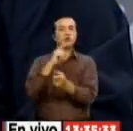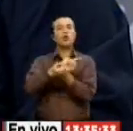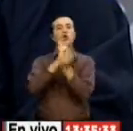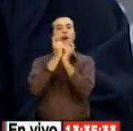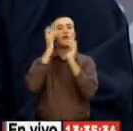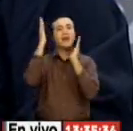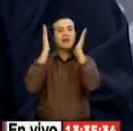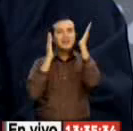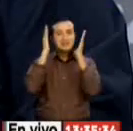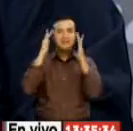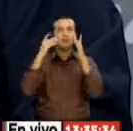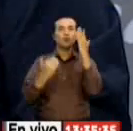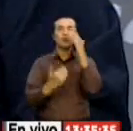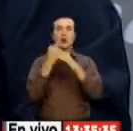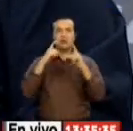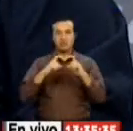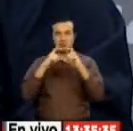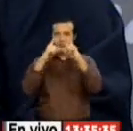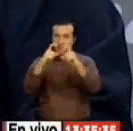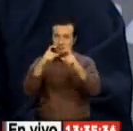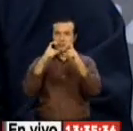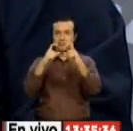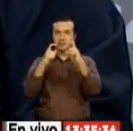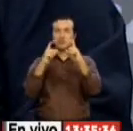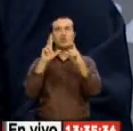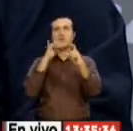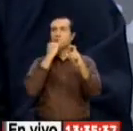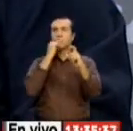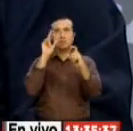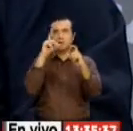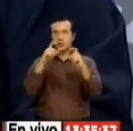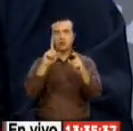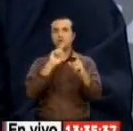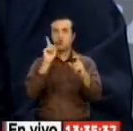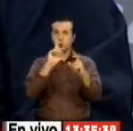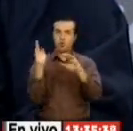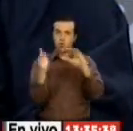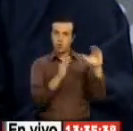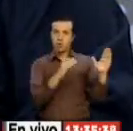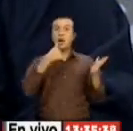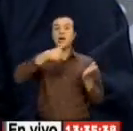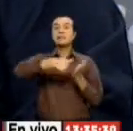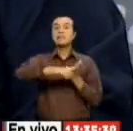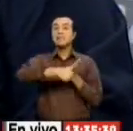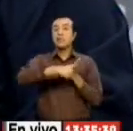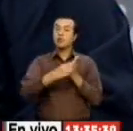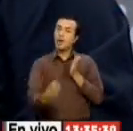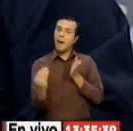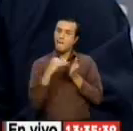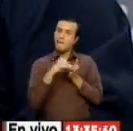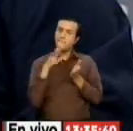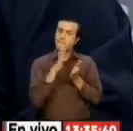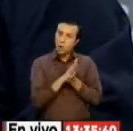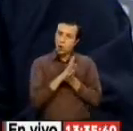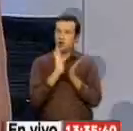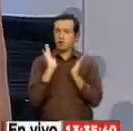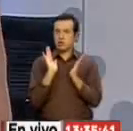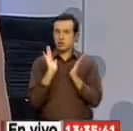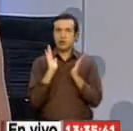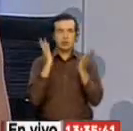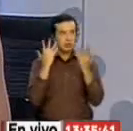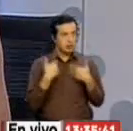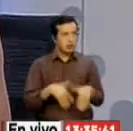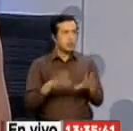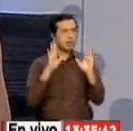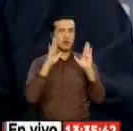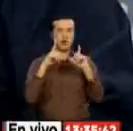recalificación y carnetización, no digamos carnetización, es una equivocación, perdón, en la cédula de ciudadanía ya va incorporado, es decir, los datos, ya